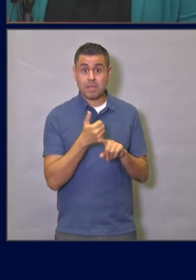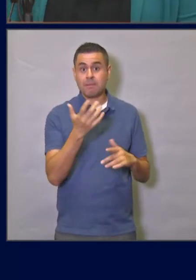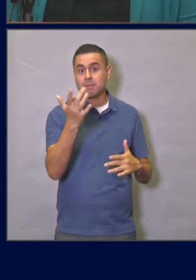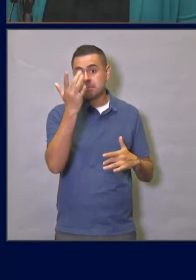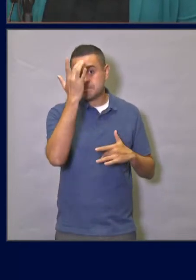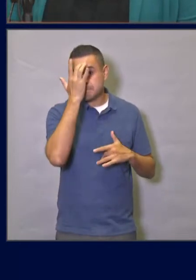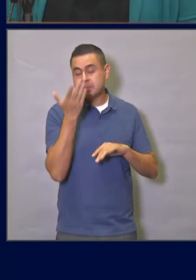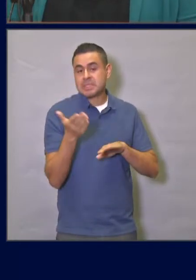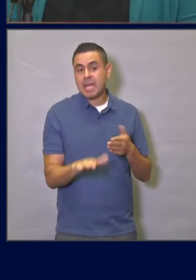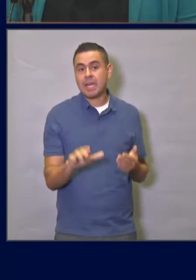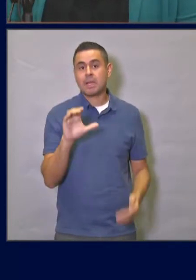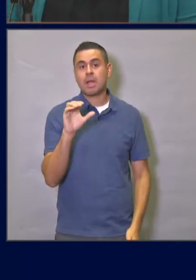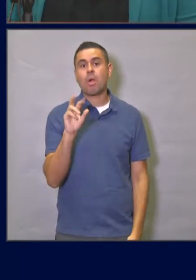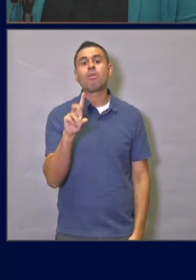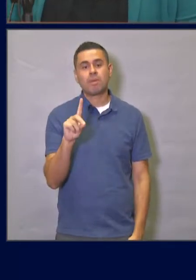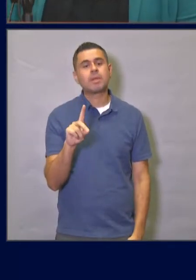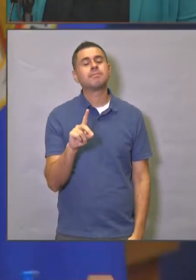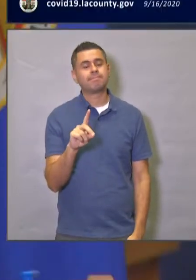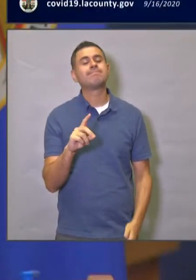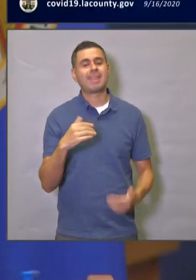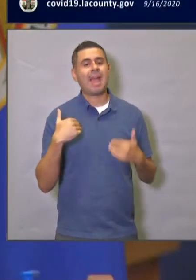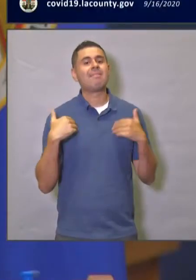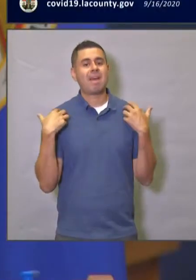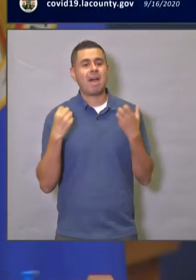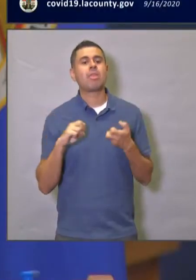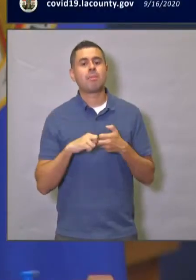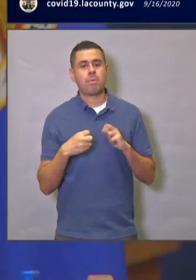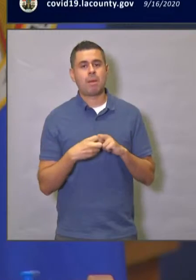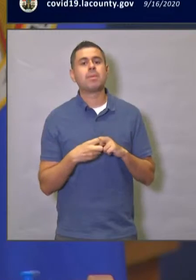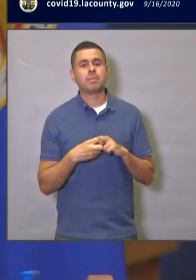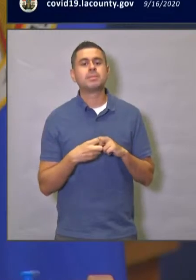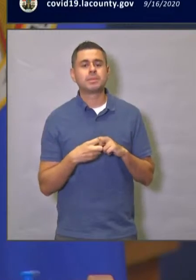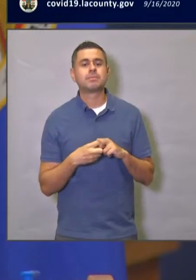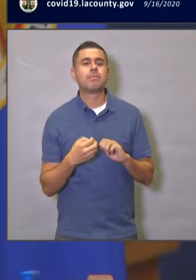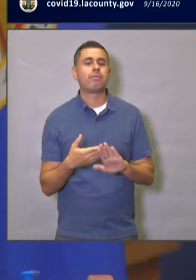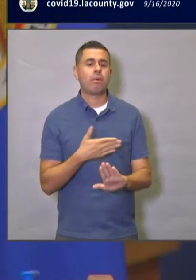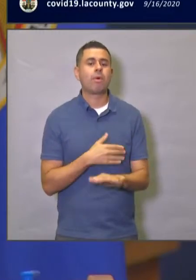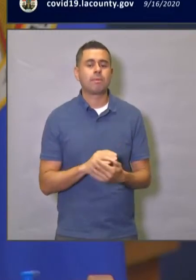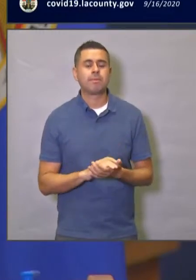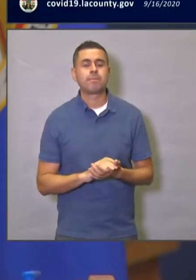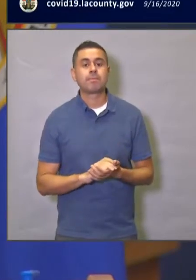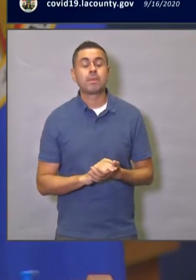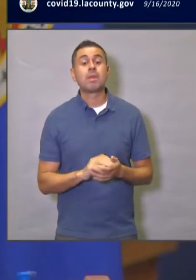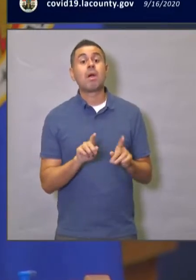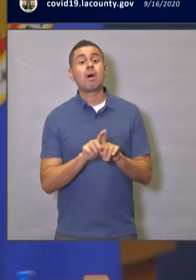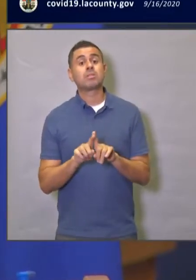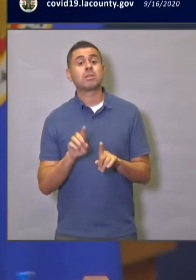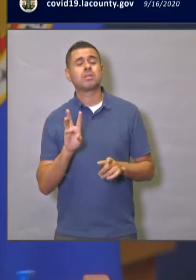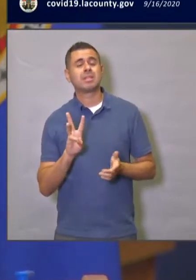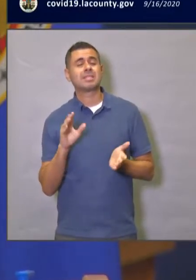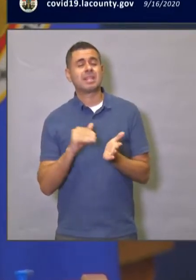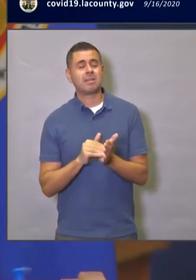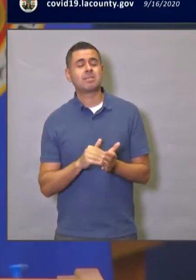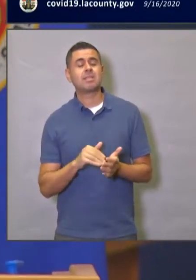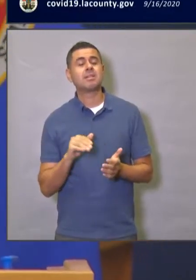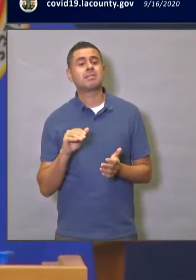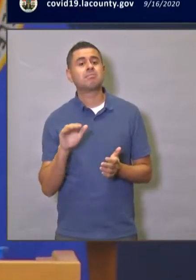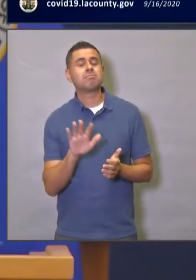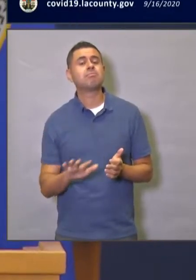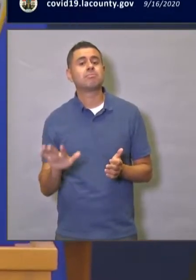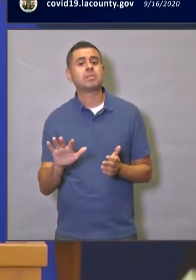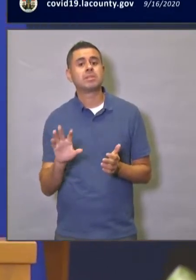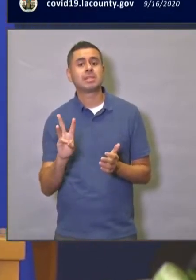por COVID-19 tenían problemas delicados de salud. Y de las 5,928 personas